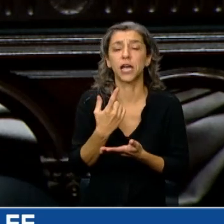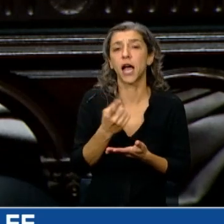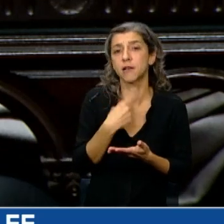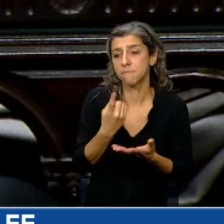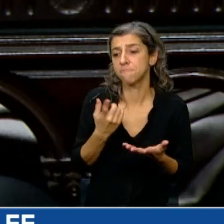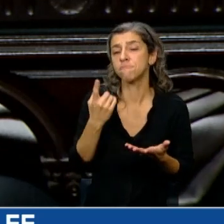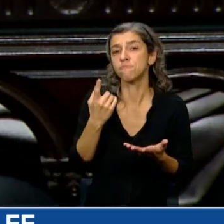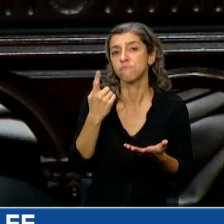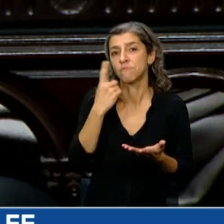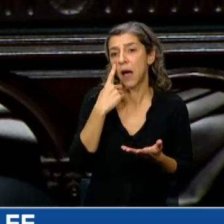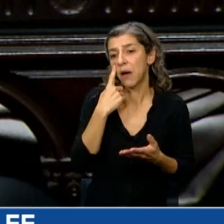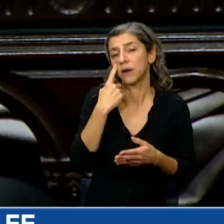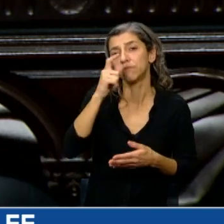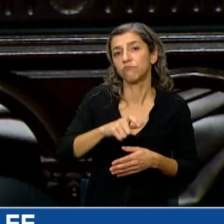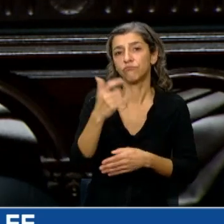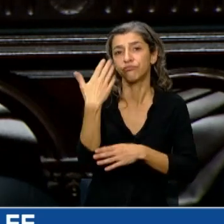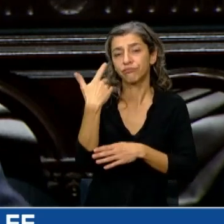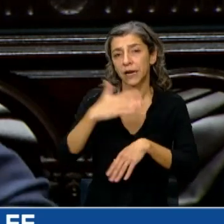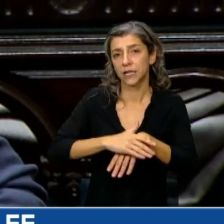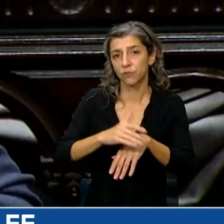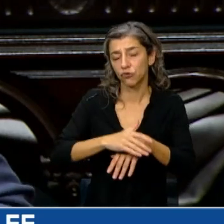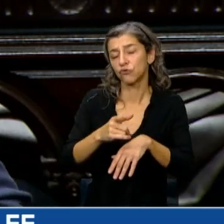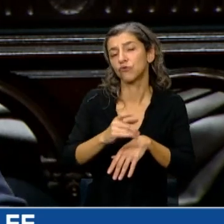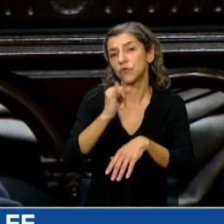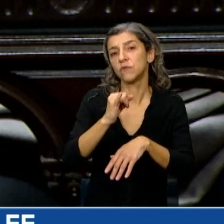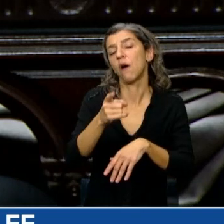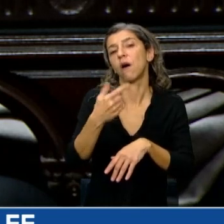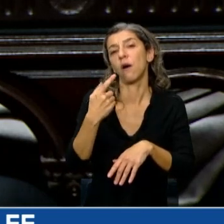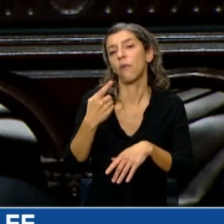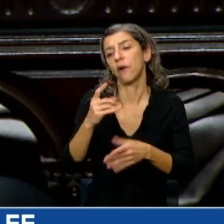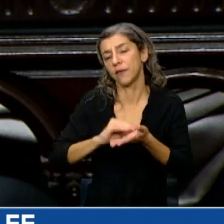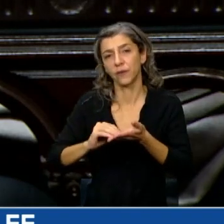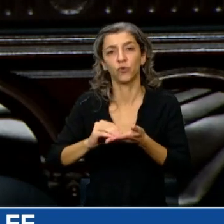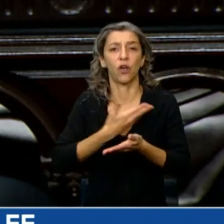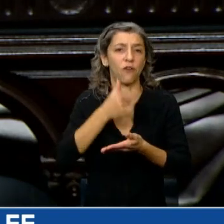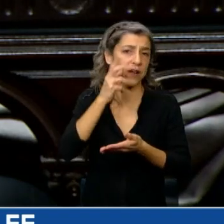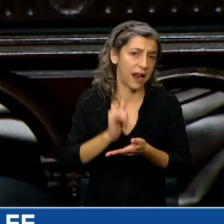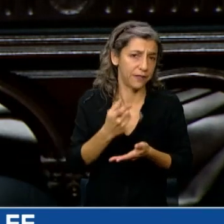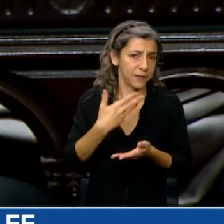el miembro informante, por el diputado Fernández. Muy cortito.